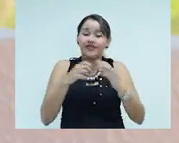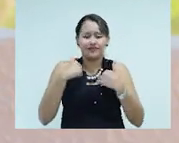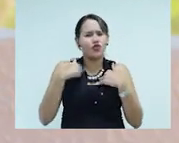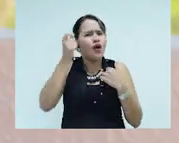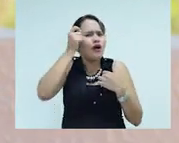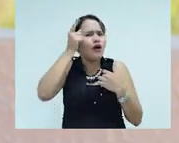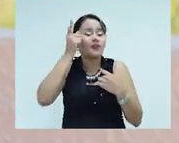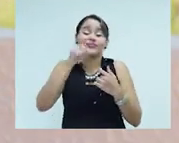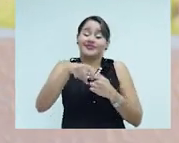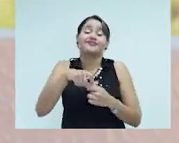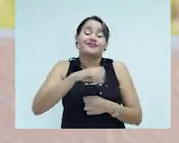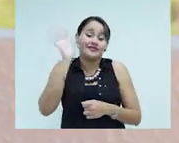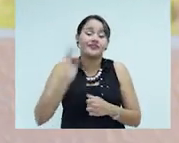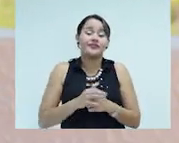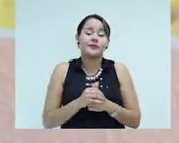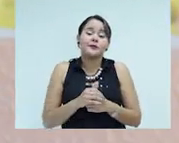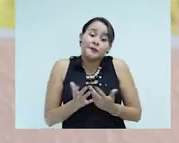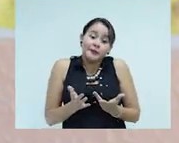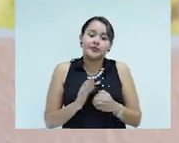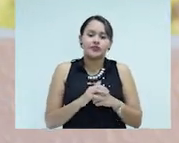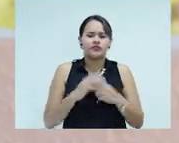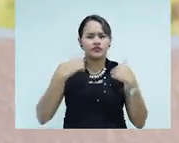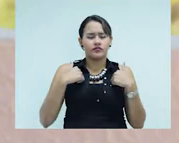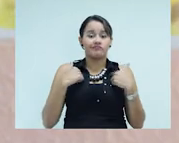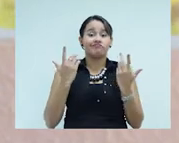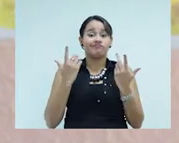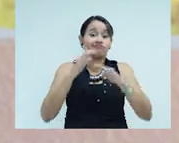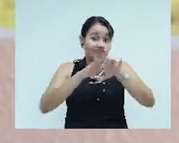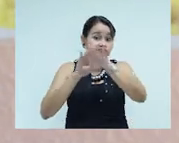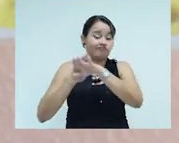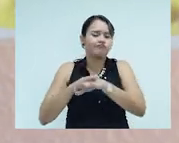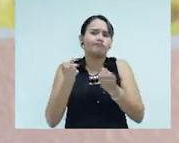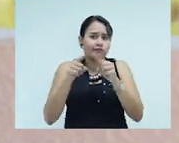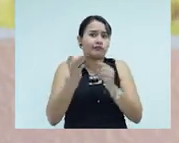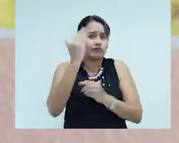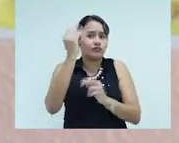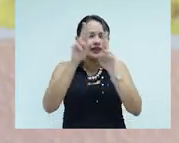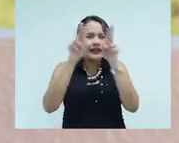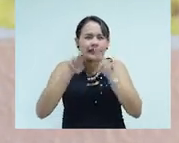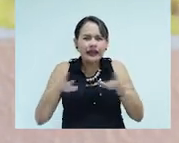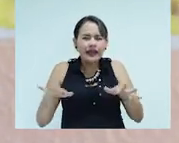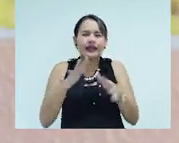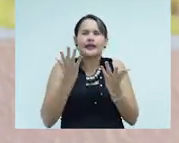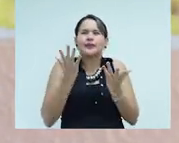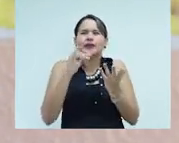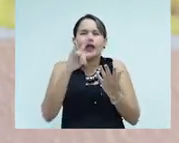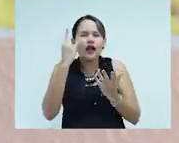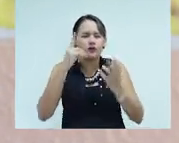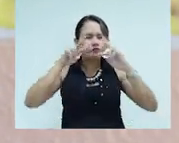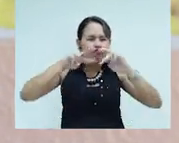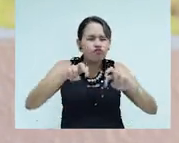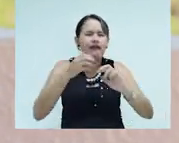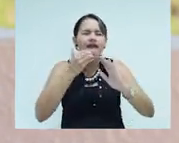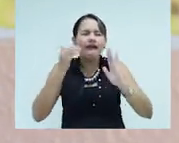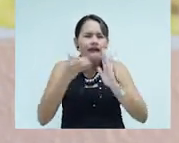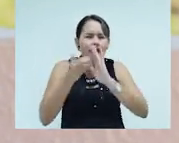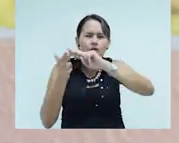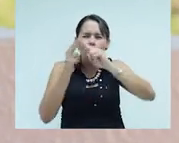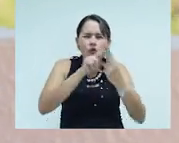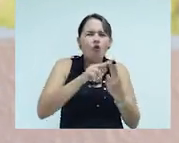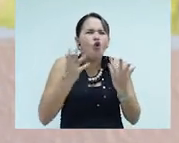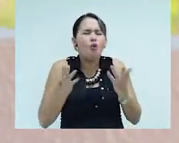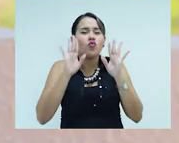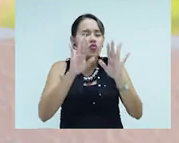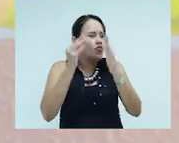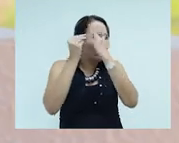mucha comprensión de eso. Y bueno, en internet buscando como ejemplos